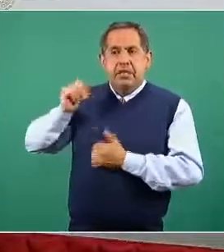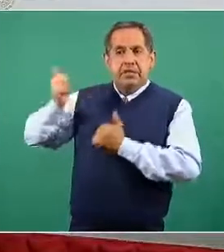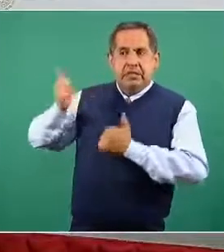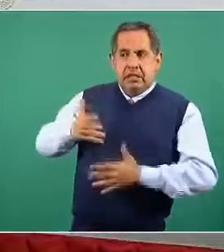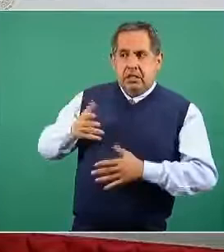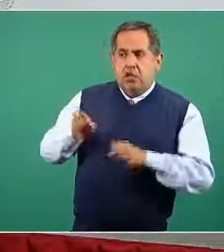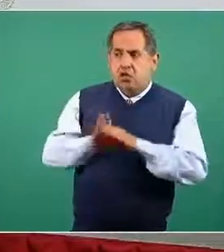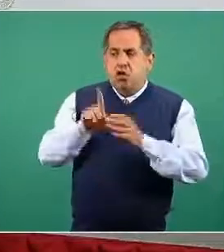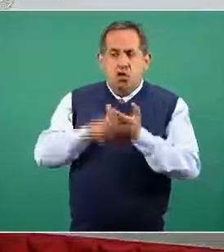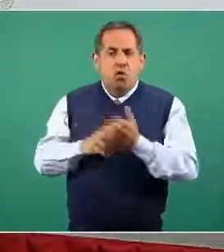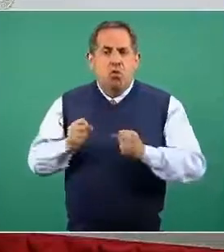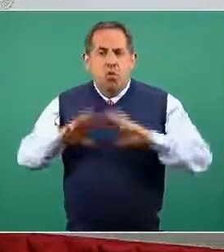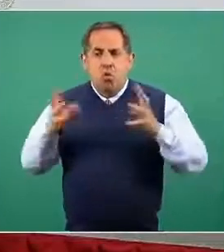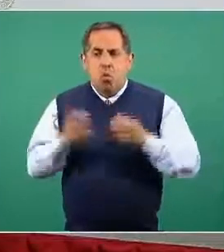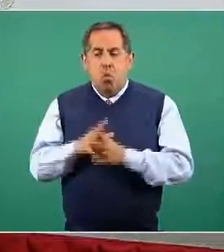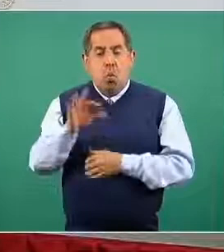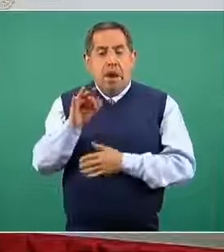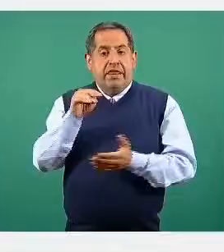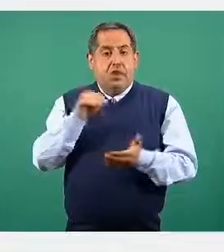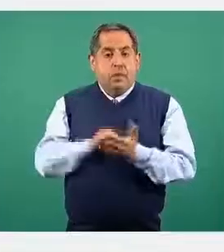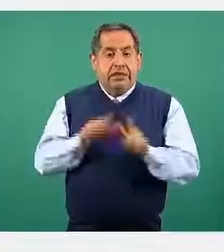se aplicaron